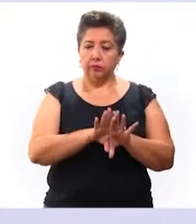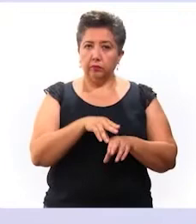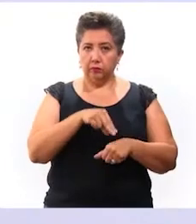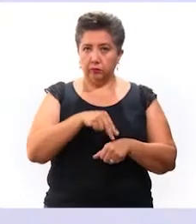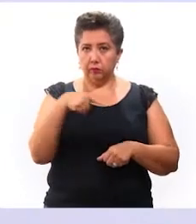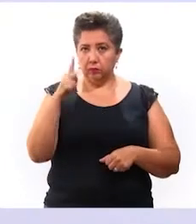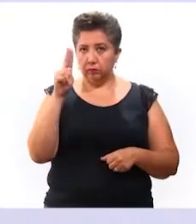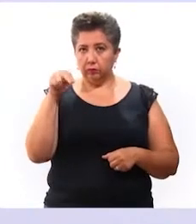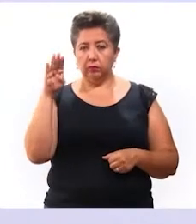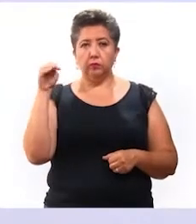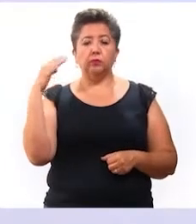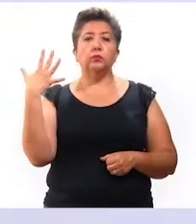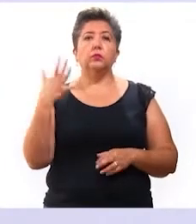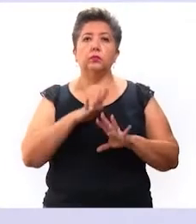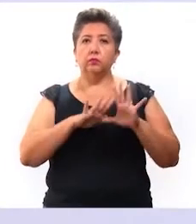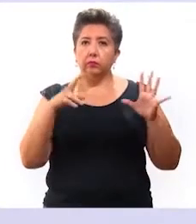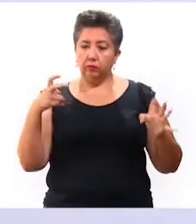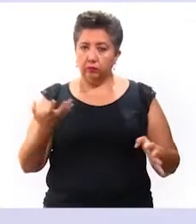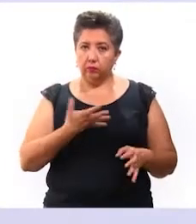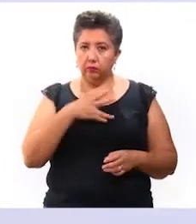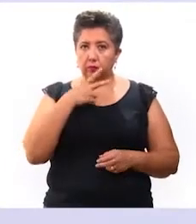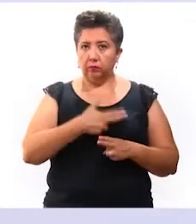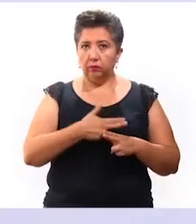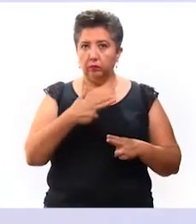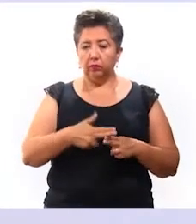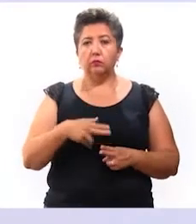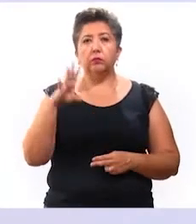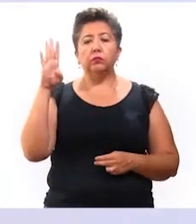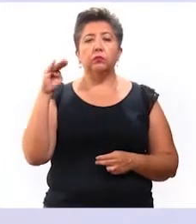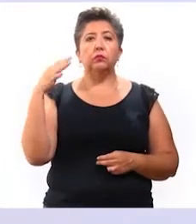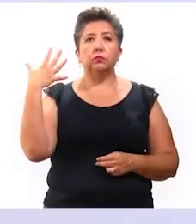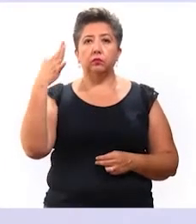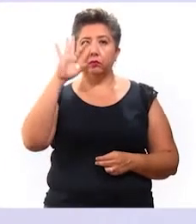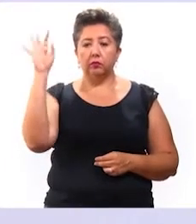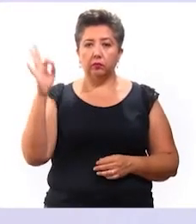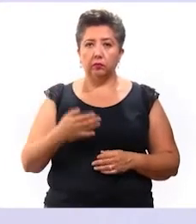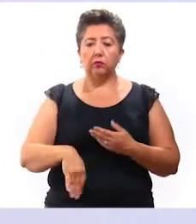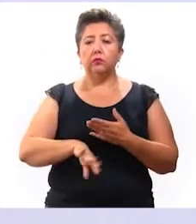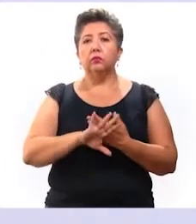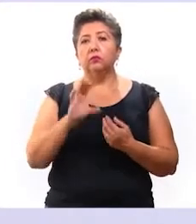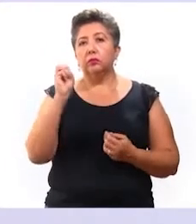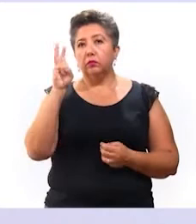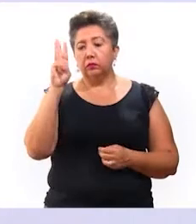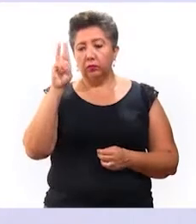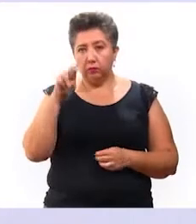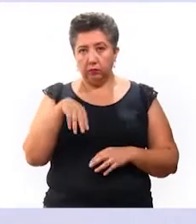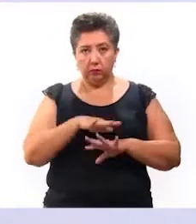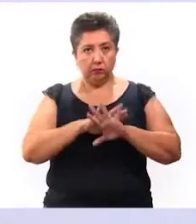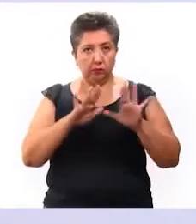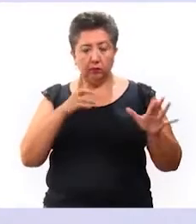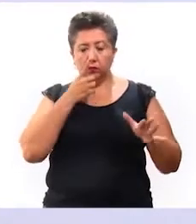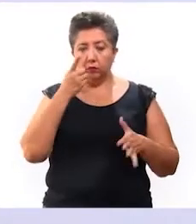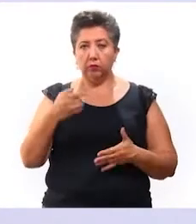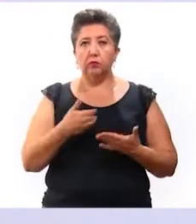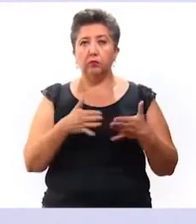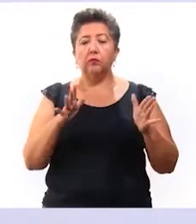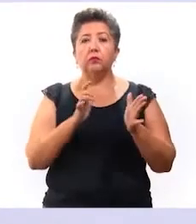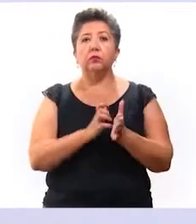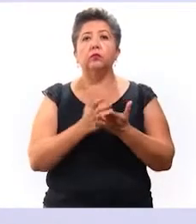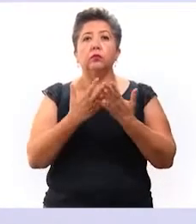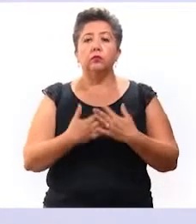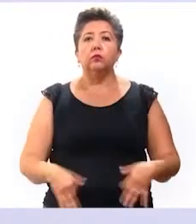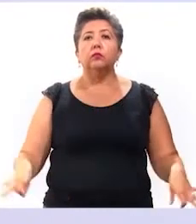el KN95, ya que estos tienen una cobertura hasta el 95% contra Omicron. Como se ha señalado, en la